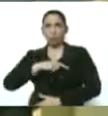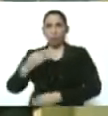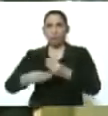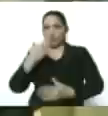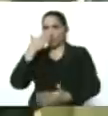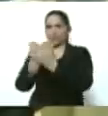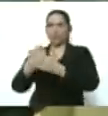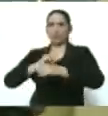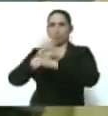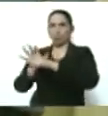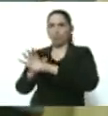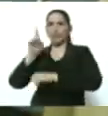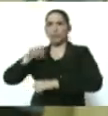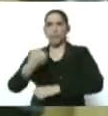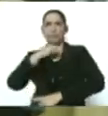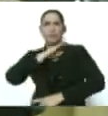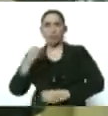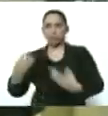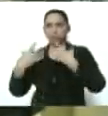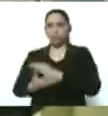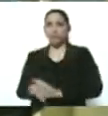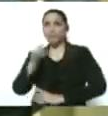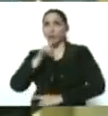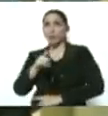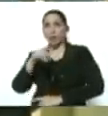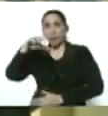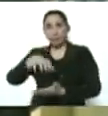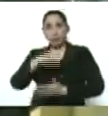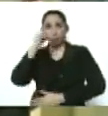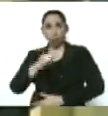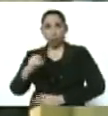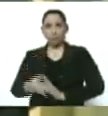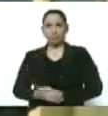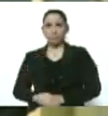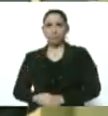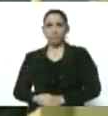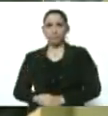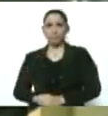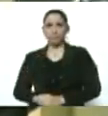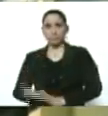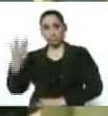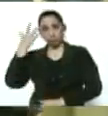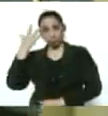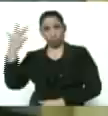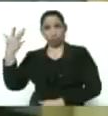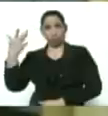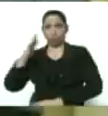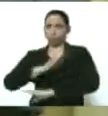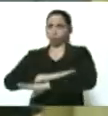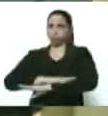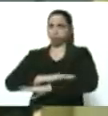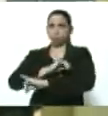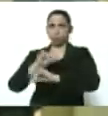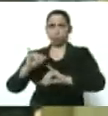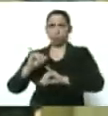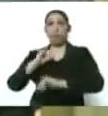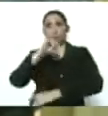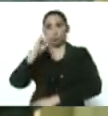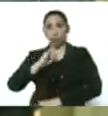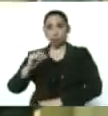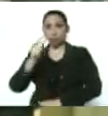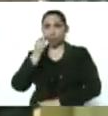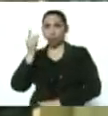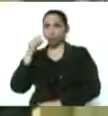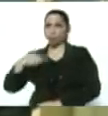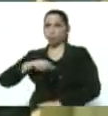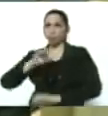al coronavirus, a la pandemia, e informarle que el estado Zulia, sabiamente, cívicamente, a los zulianos y las zulianas, hemos